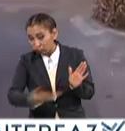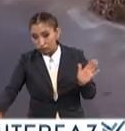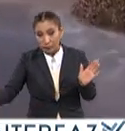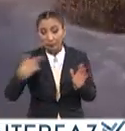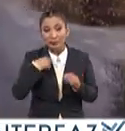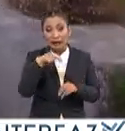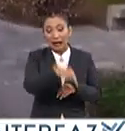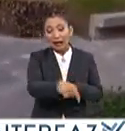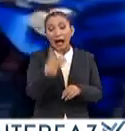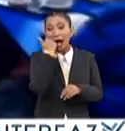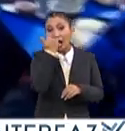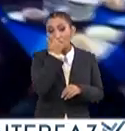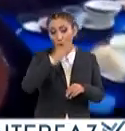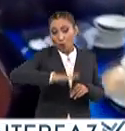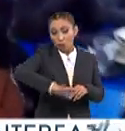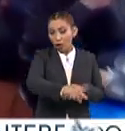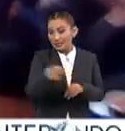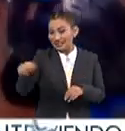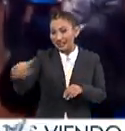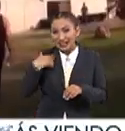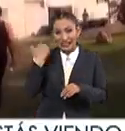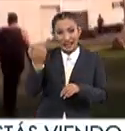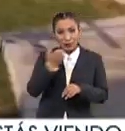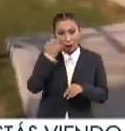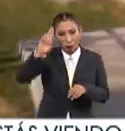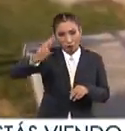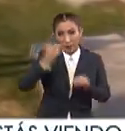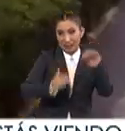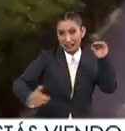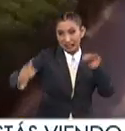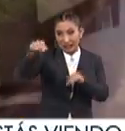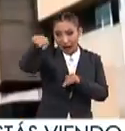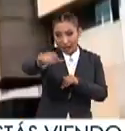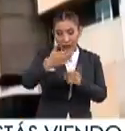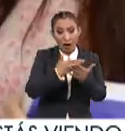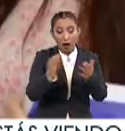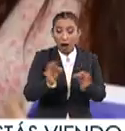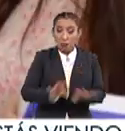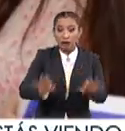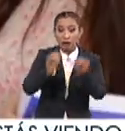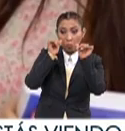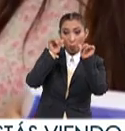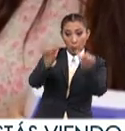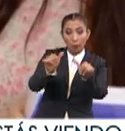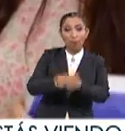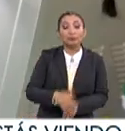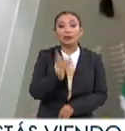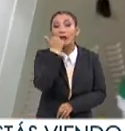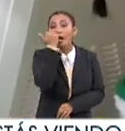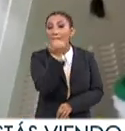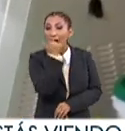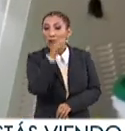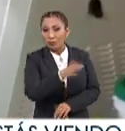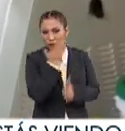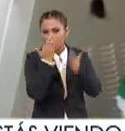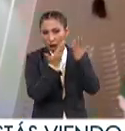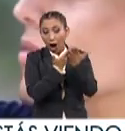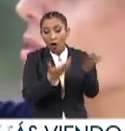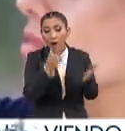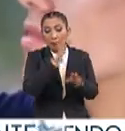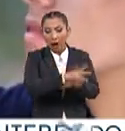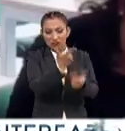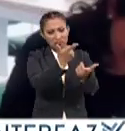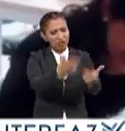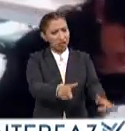1968. El papel de los alumnos y las máximas casas de estudio cobraron mayor importancia. Los estudiantes ahora son